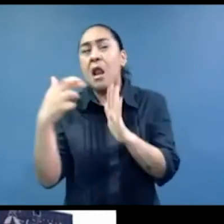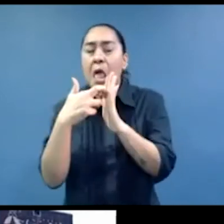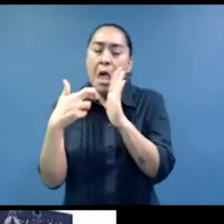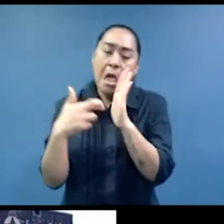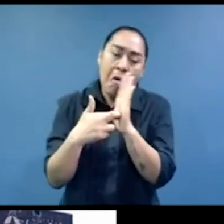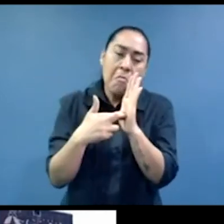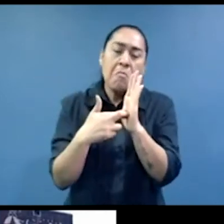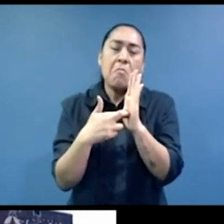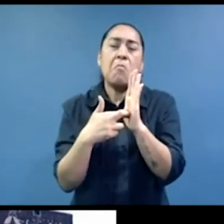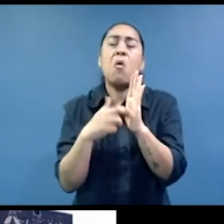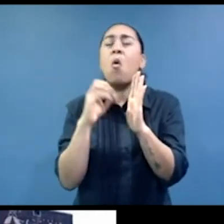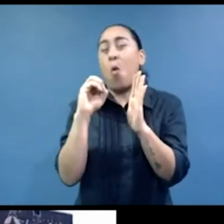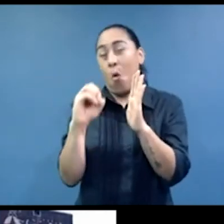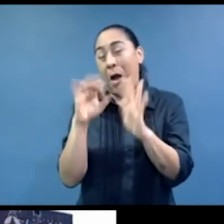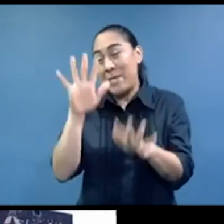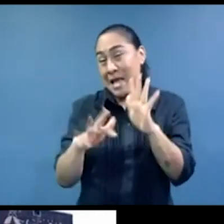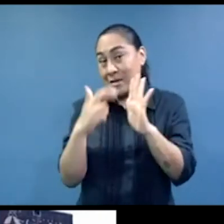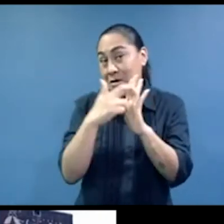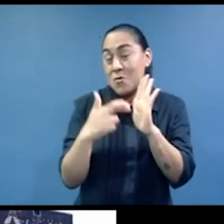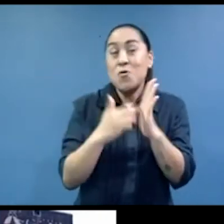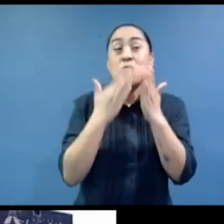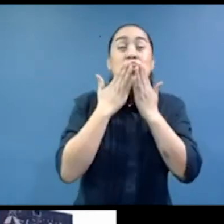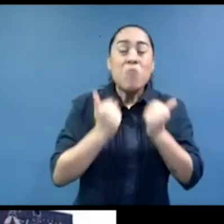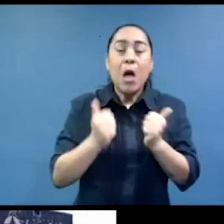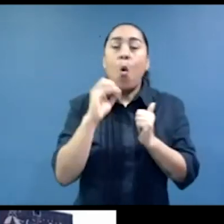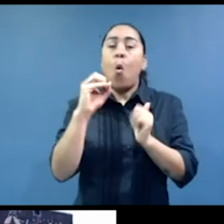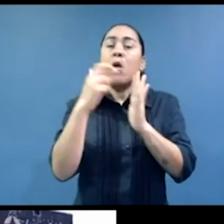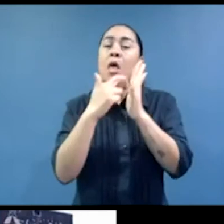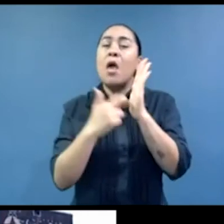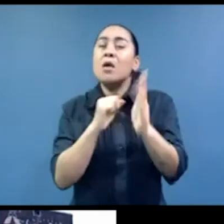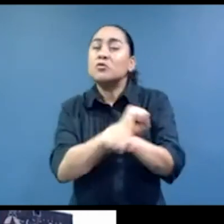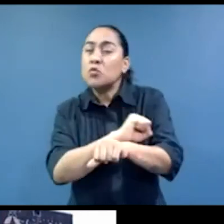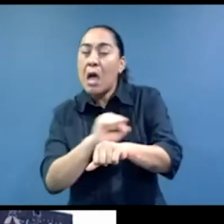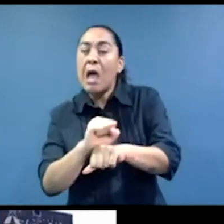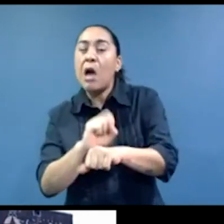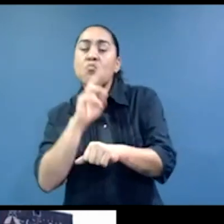más bien, o donde no hay regulación un poco más permisiva.